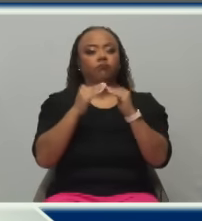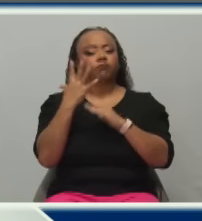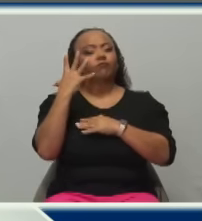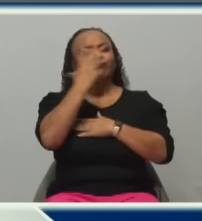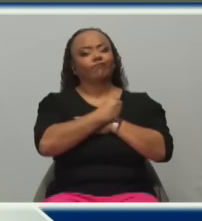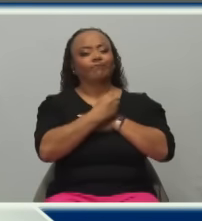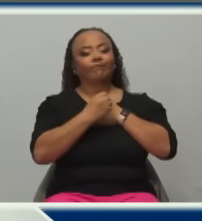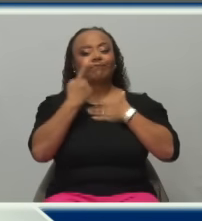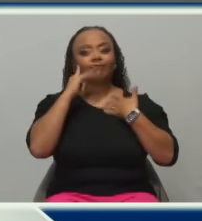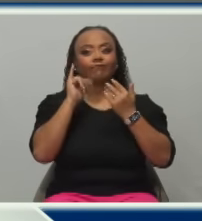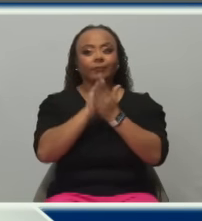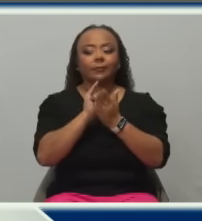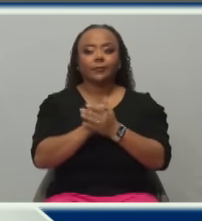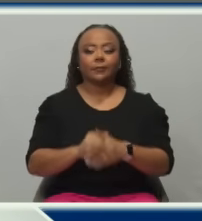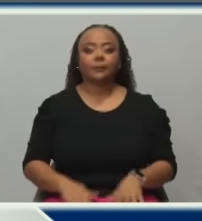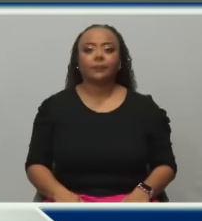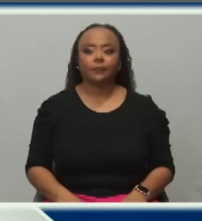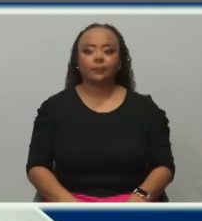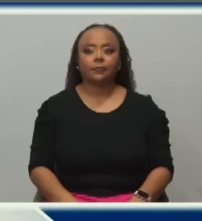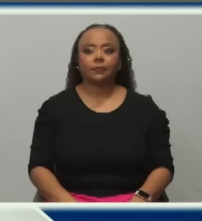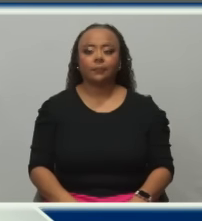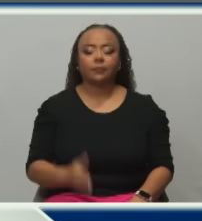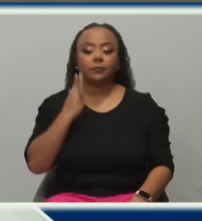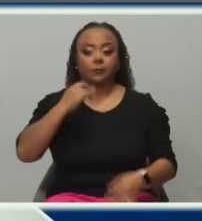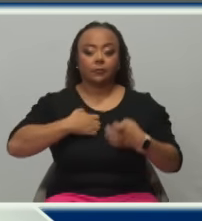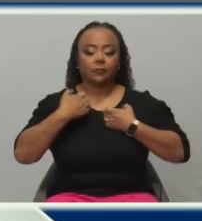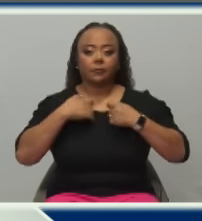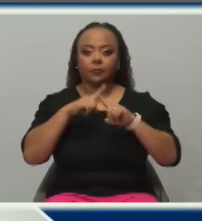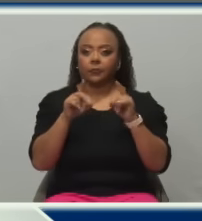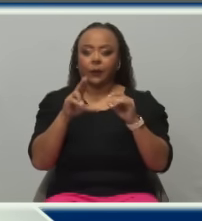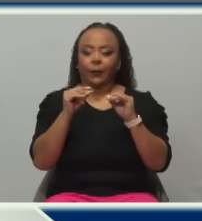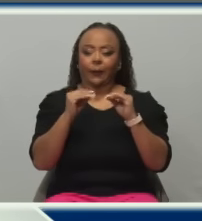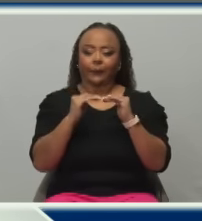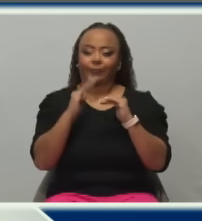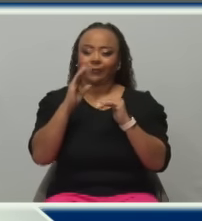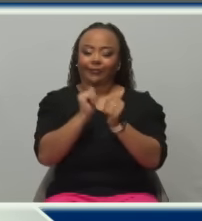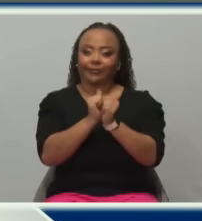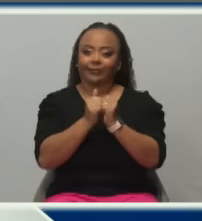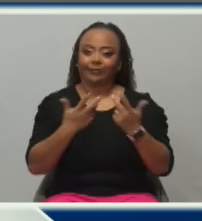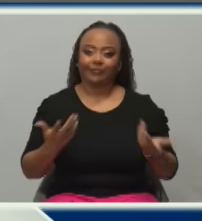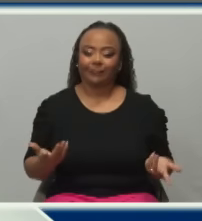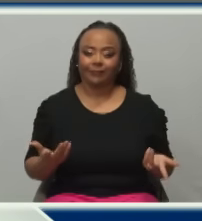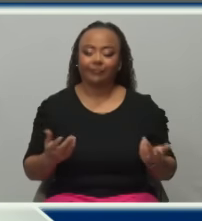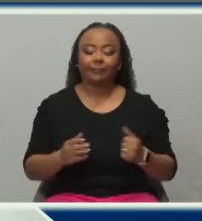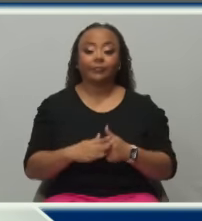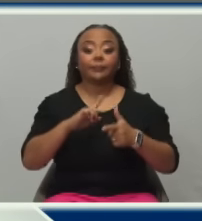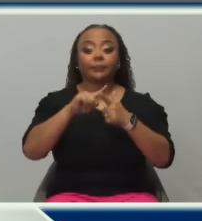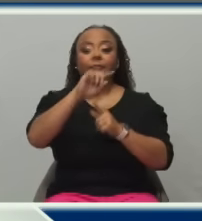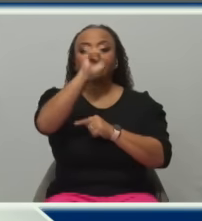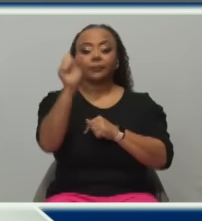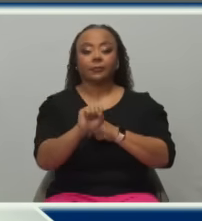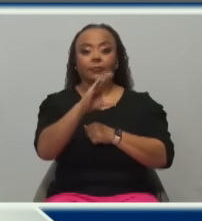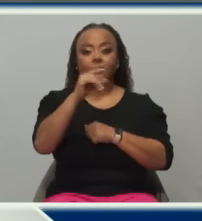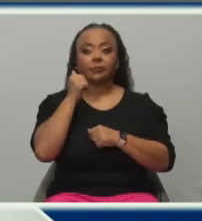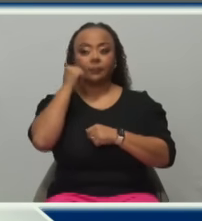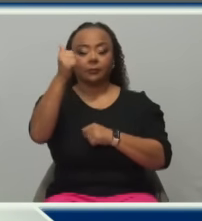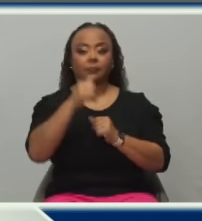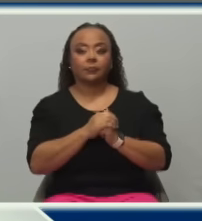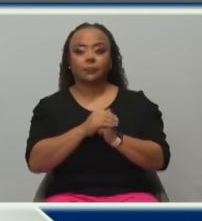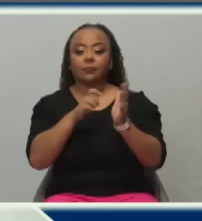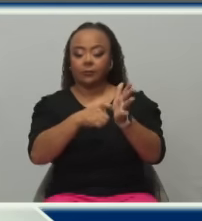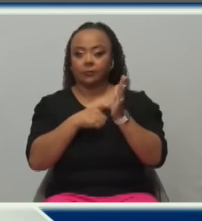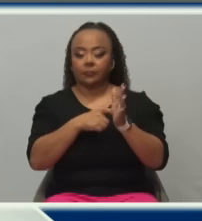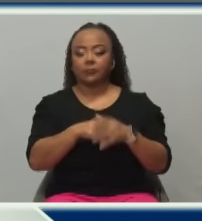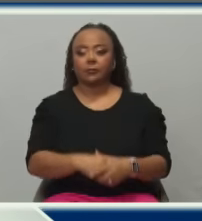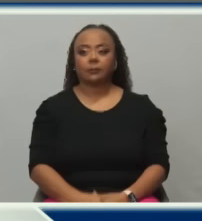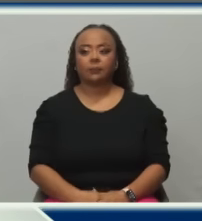justamente por ese eh Por eso porque es emocionante pero no más allá de lo competitivo entonces claro a un sapriza a un liga deportiva Alajuelense se les exige